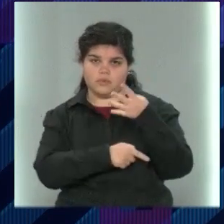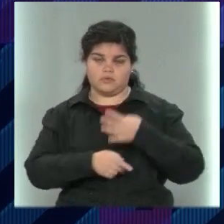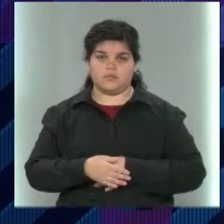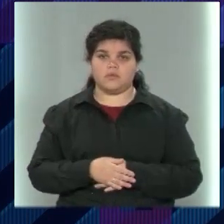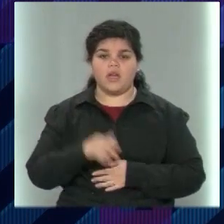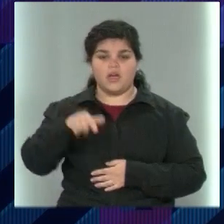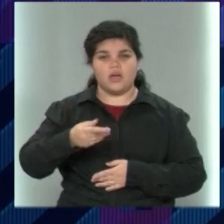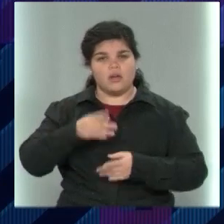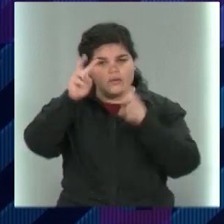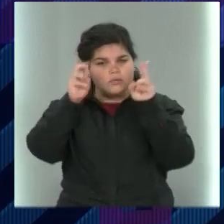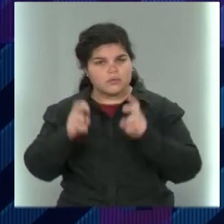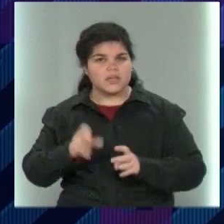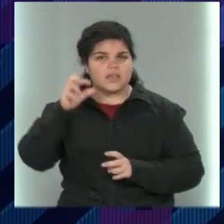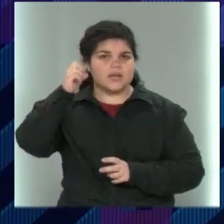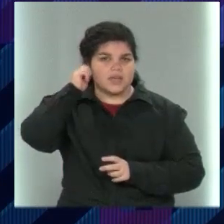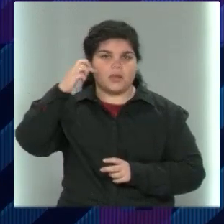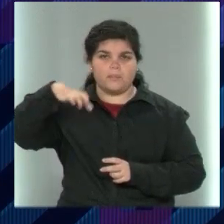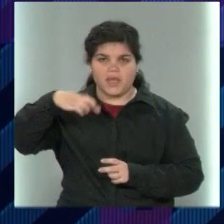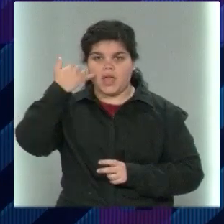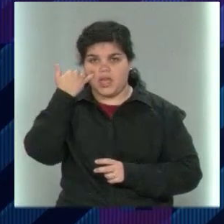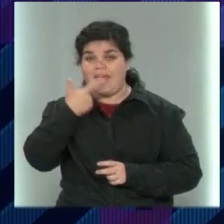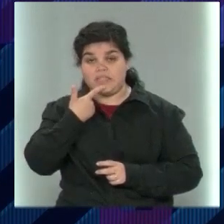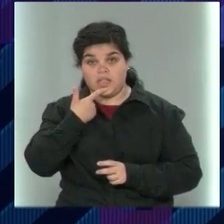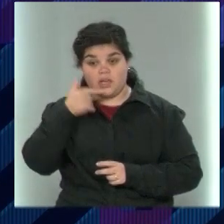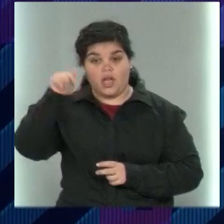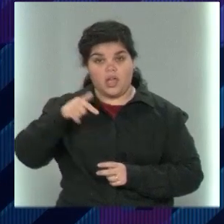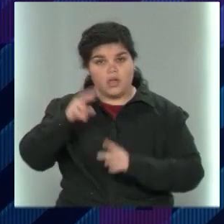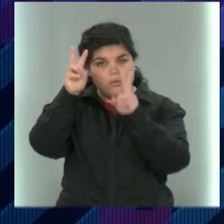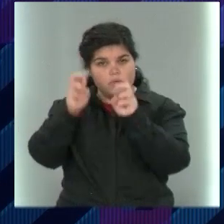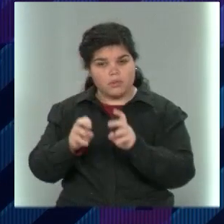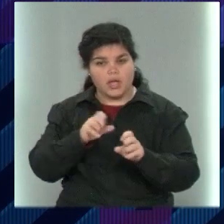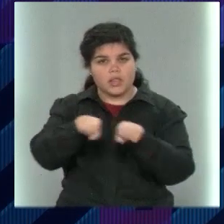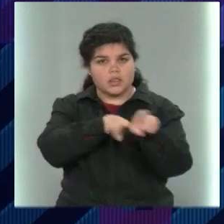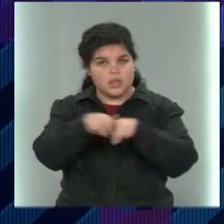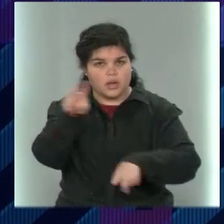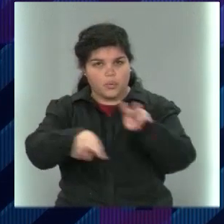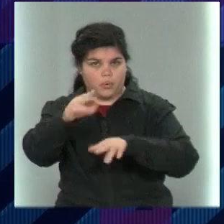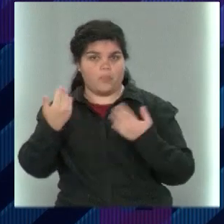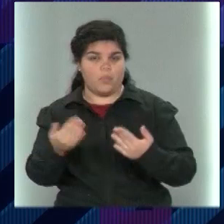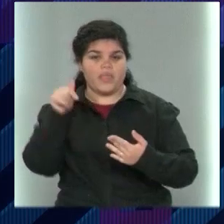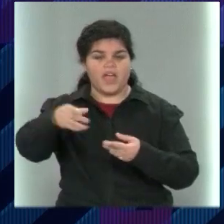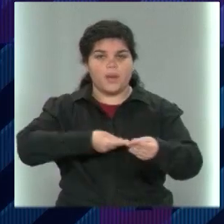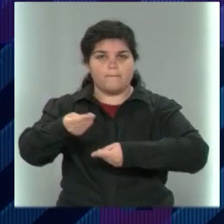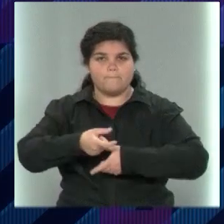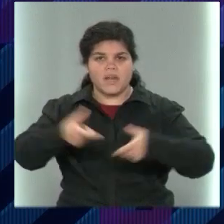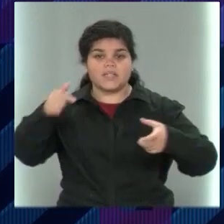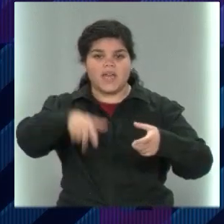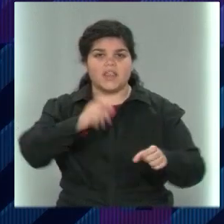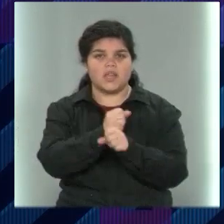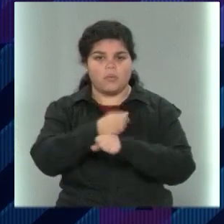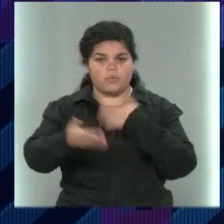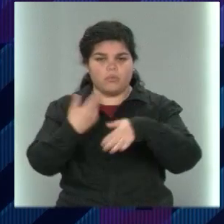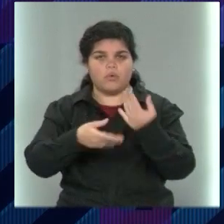esta plataforma GPS, que lo recomendamos si quieren buscarlo en internet, revela que las pymes son grandes empleadoras, ya que generan